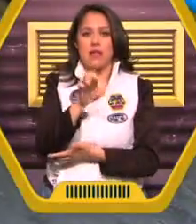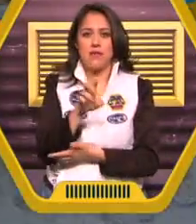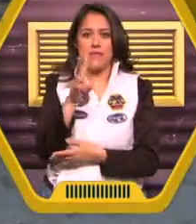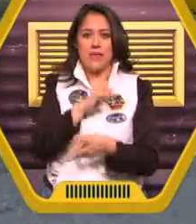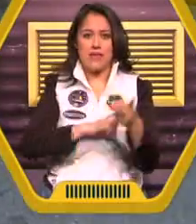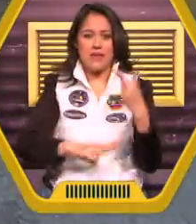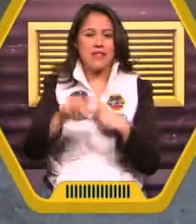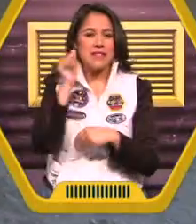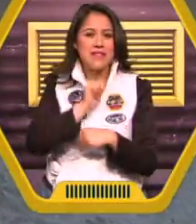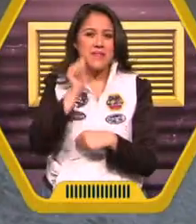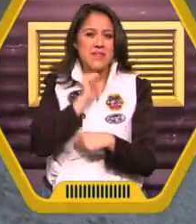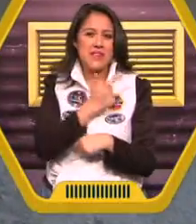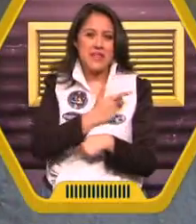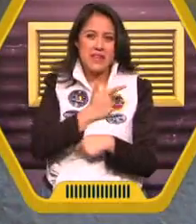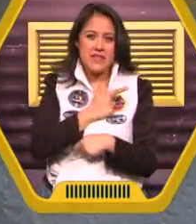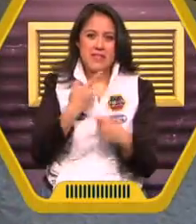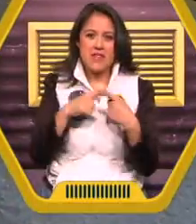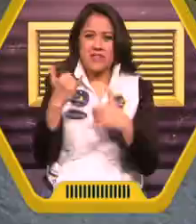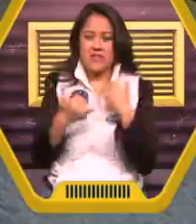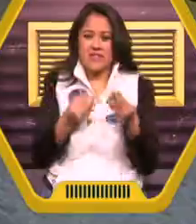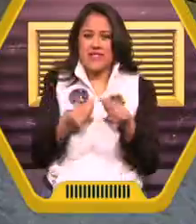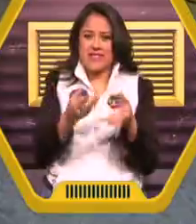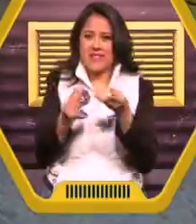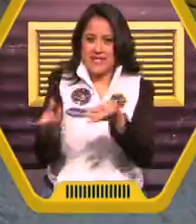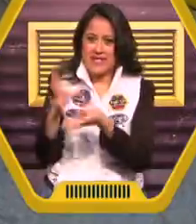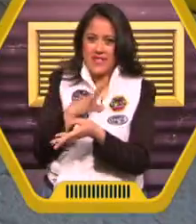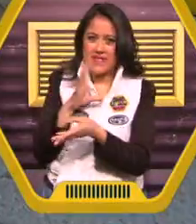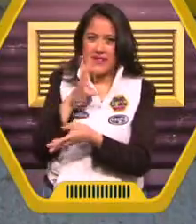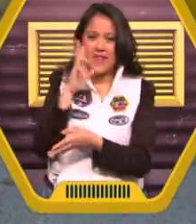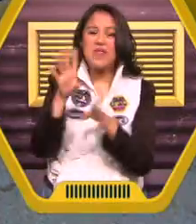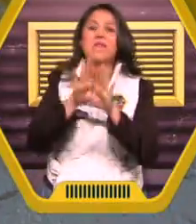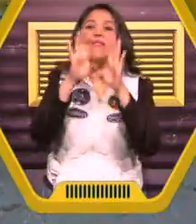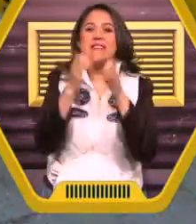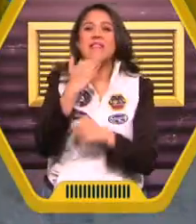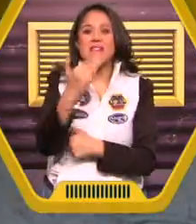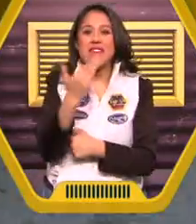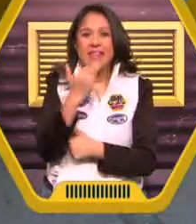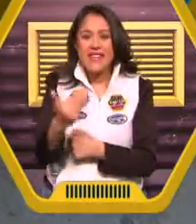verdad se están luciendo con todos los juguetes que nos han traído para acá. Chicos, ¿cómo están?